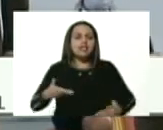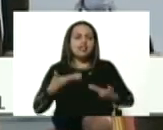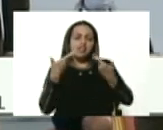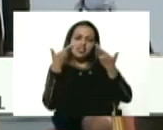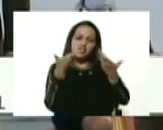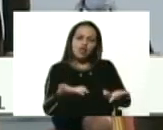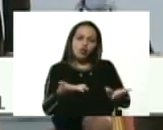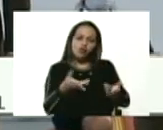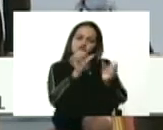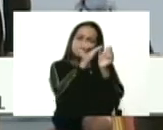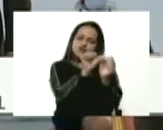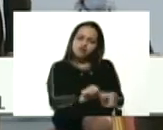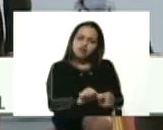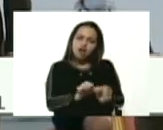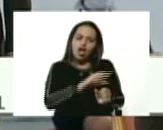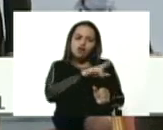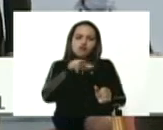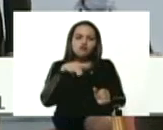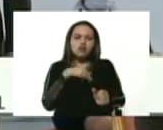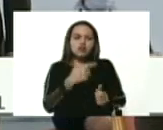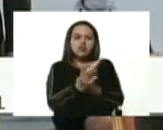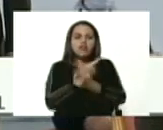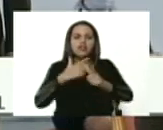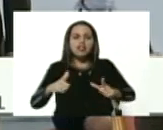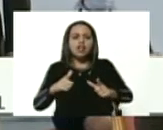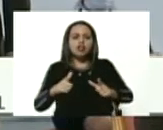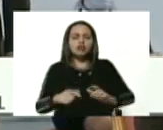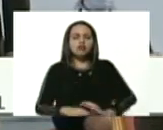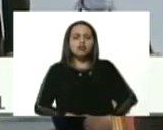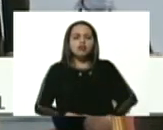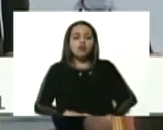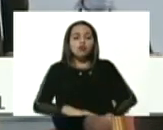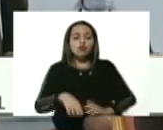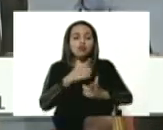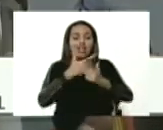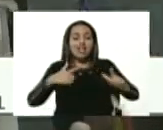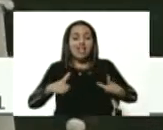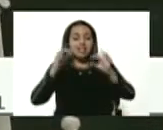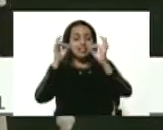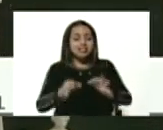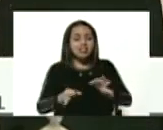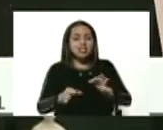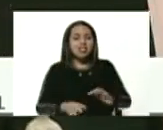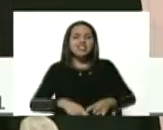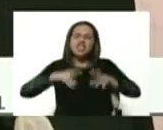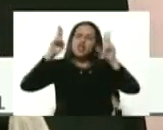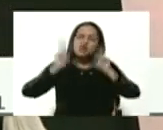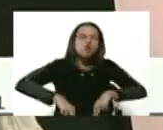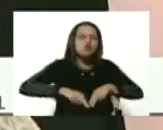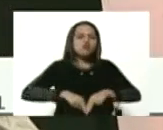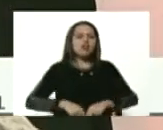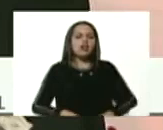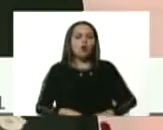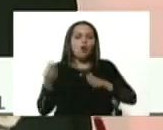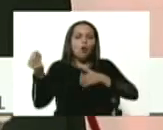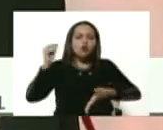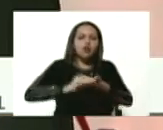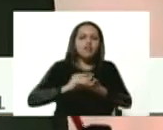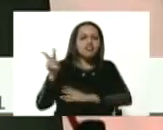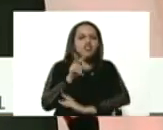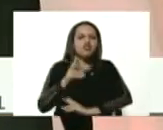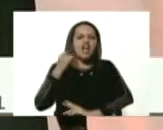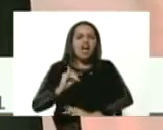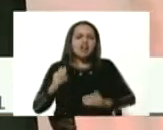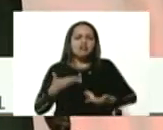marcado nuestro libertador un mandato sagrado de que jamás ni nunca Venezuela estará en